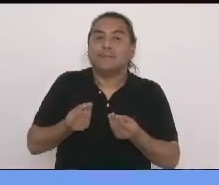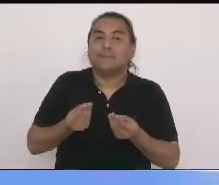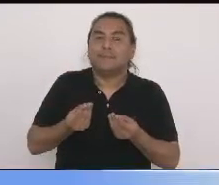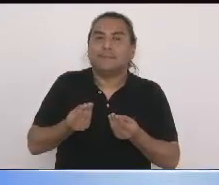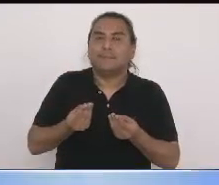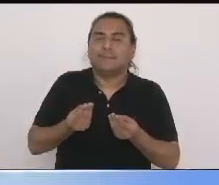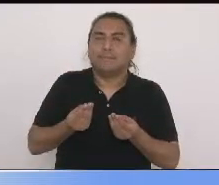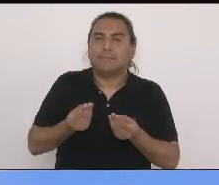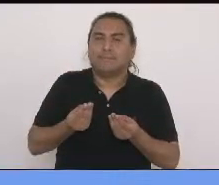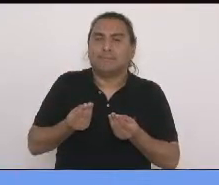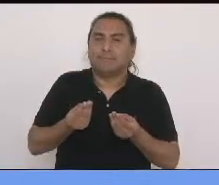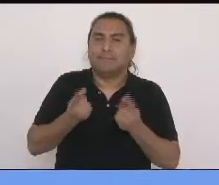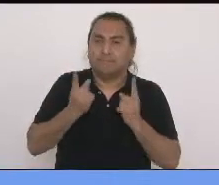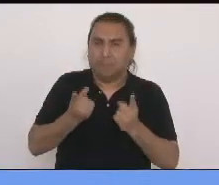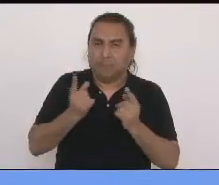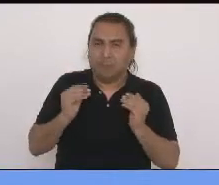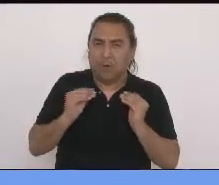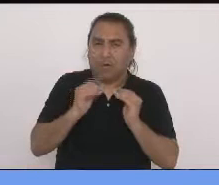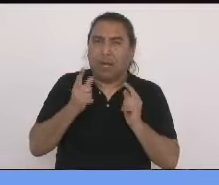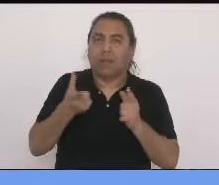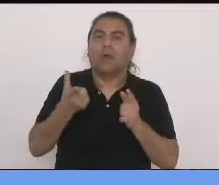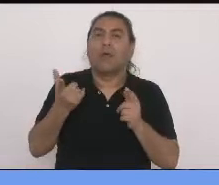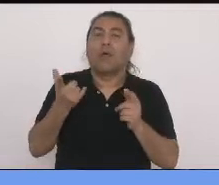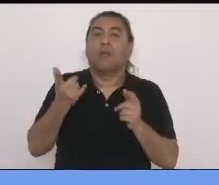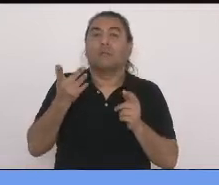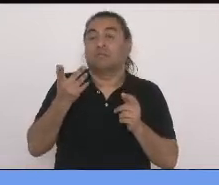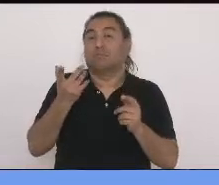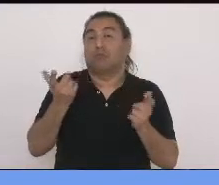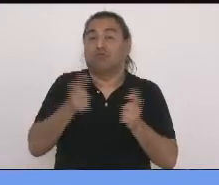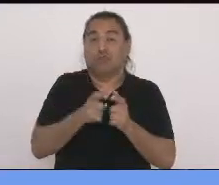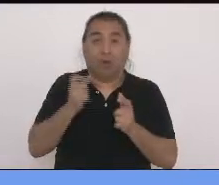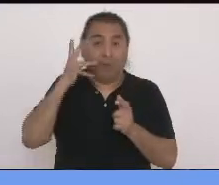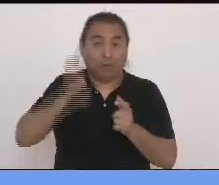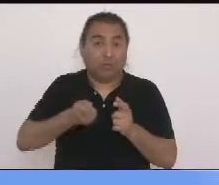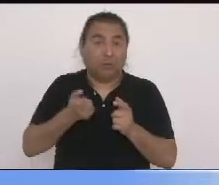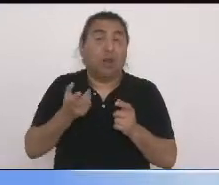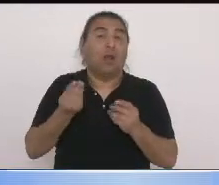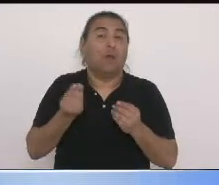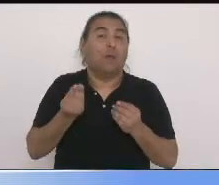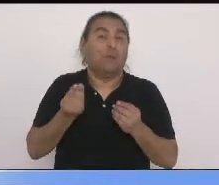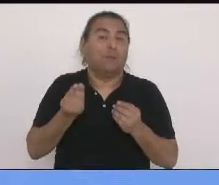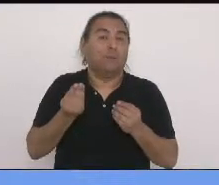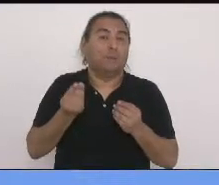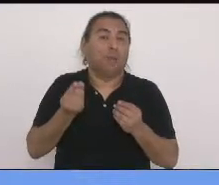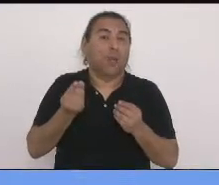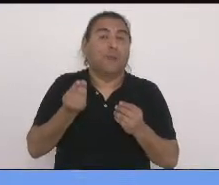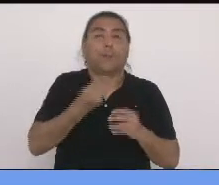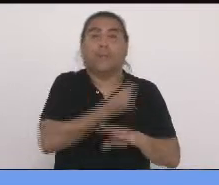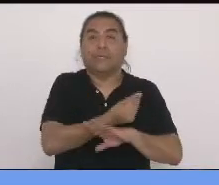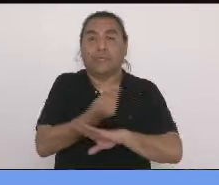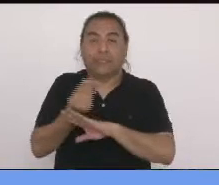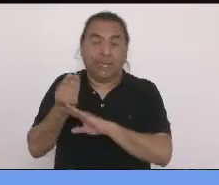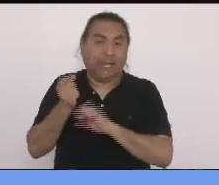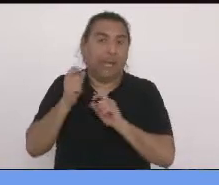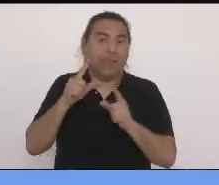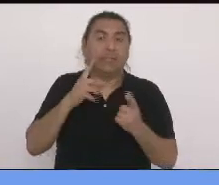ese equilibrio en el consejo de la magistratura está dada porque los representantes del sector político o sea